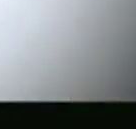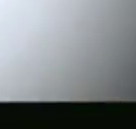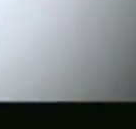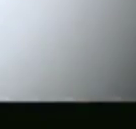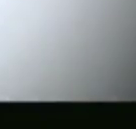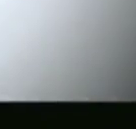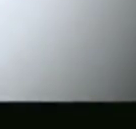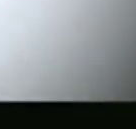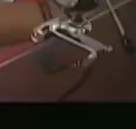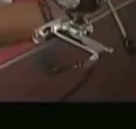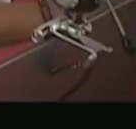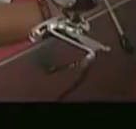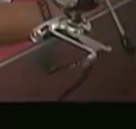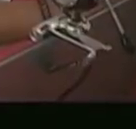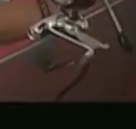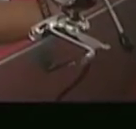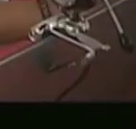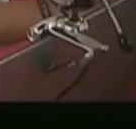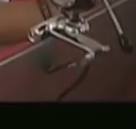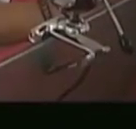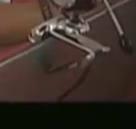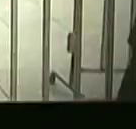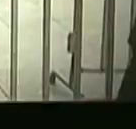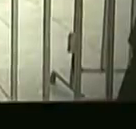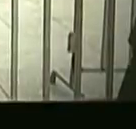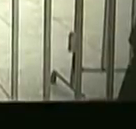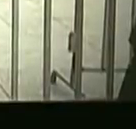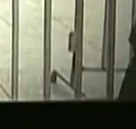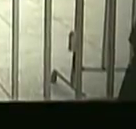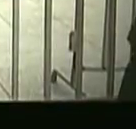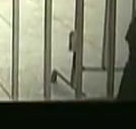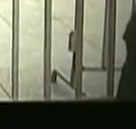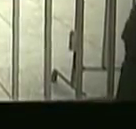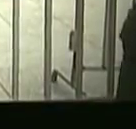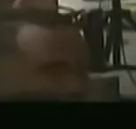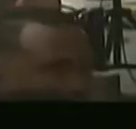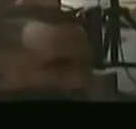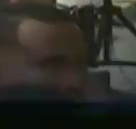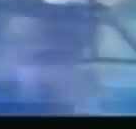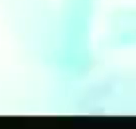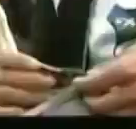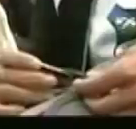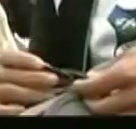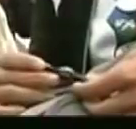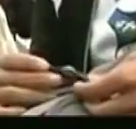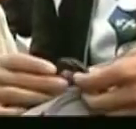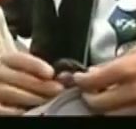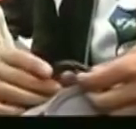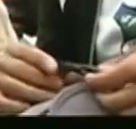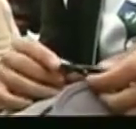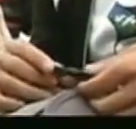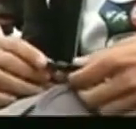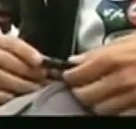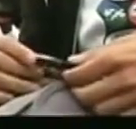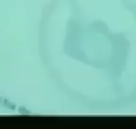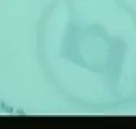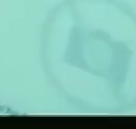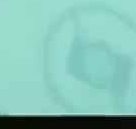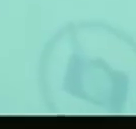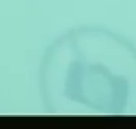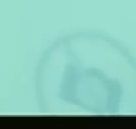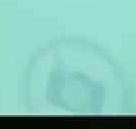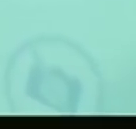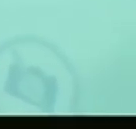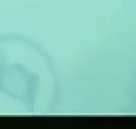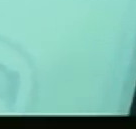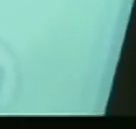las misiones. Y yo les digo, no es una tarea más. Vamos a asumirla con amor. A través del carnet, las